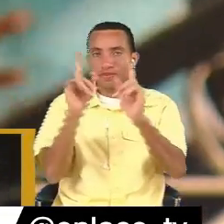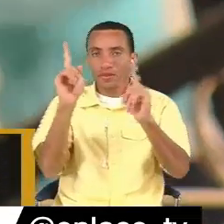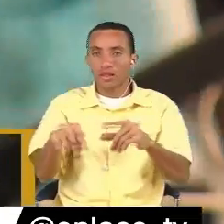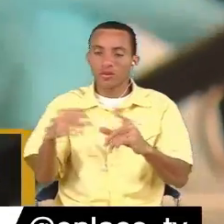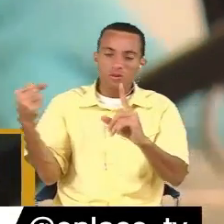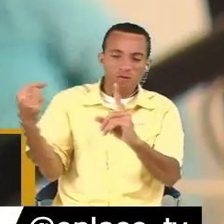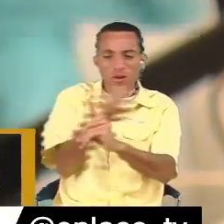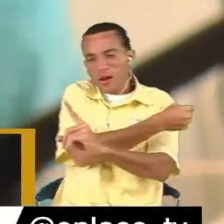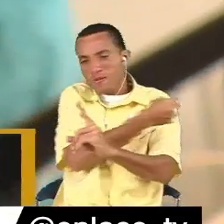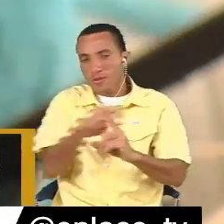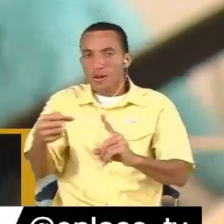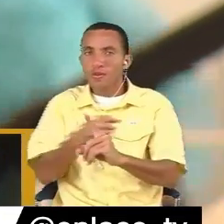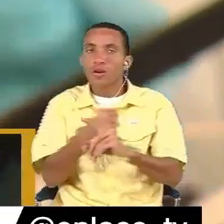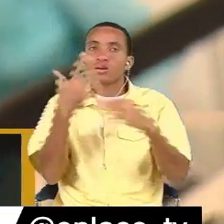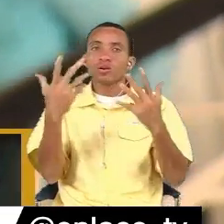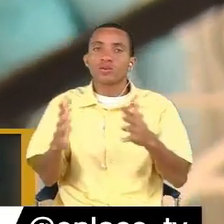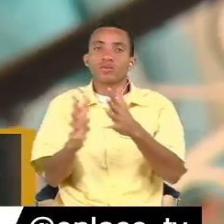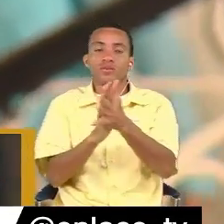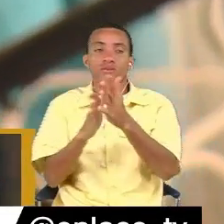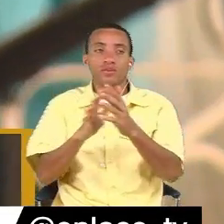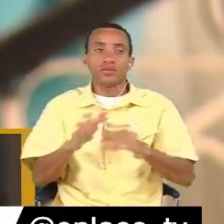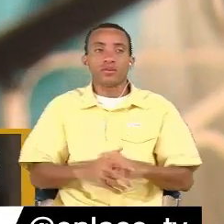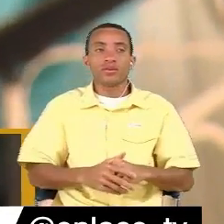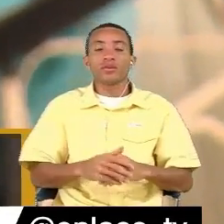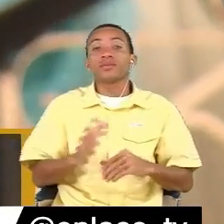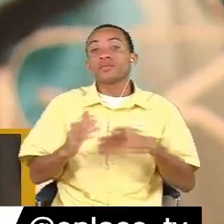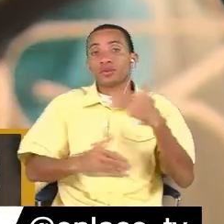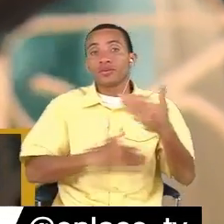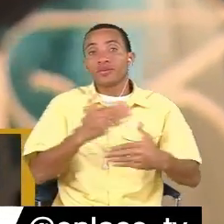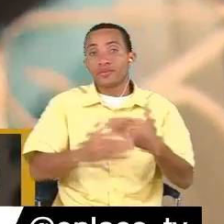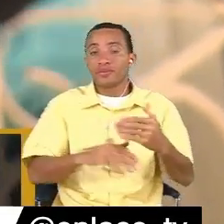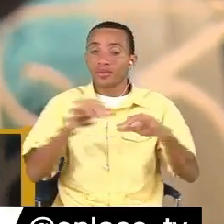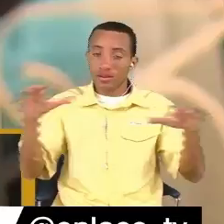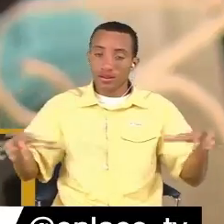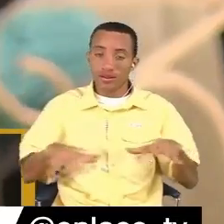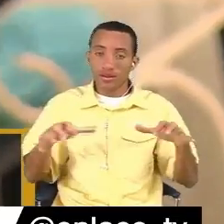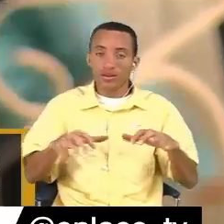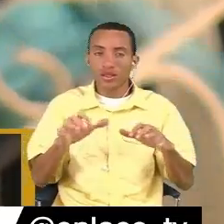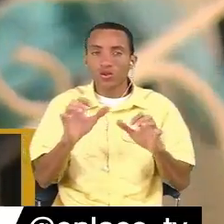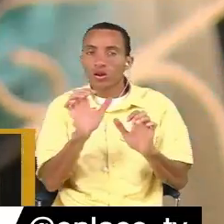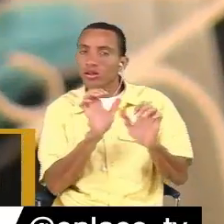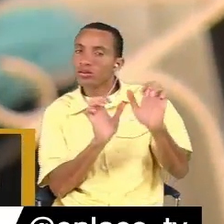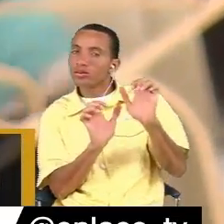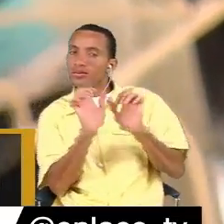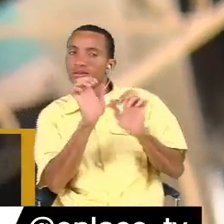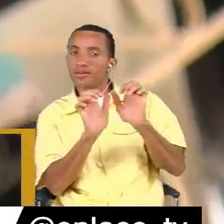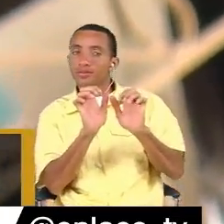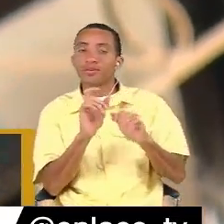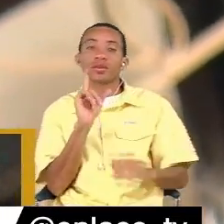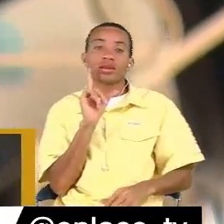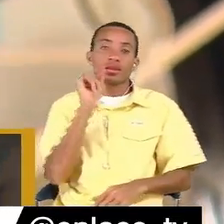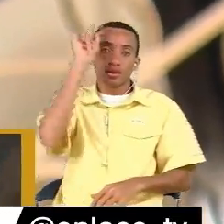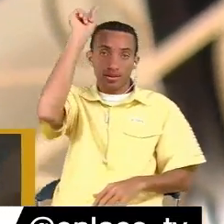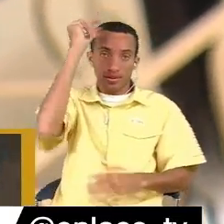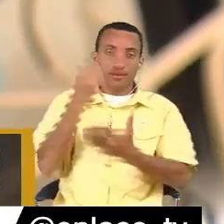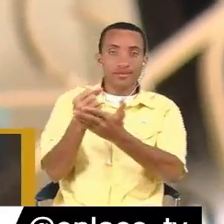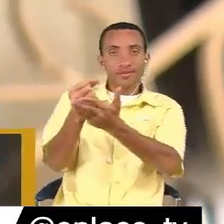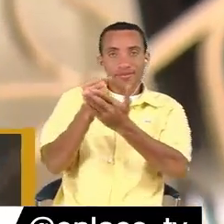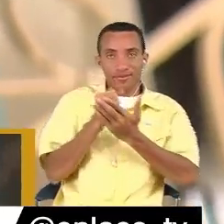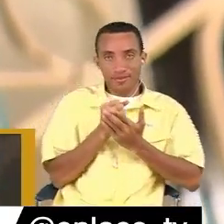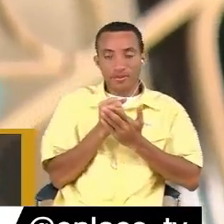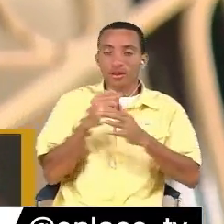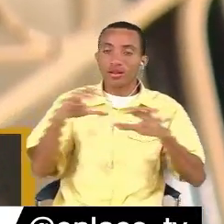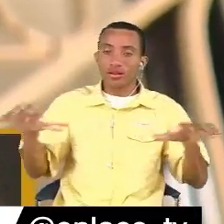violencia intrafamiliar, e igualmente vamos a desarrollar algunas labores preventivas. El INDERBA nos va a colaborar con unas